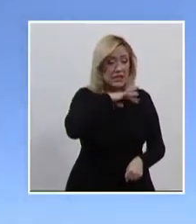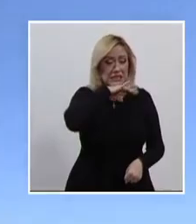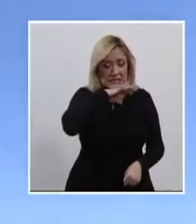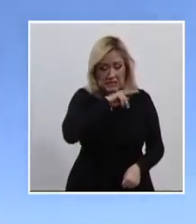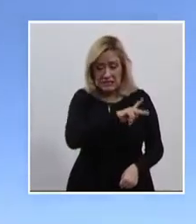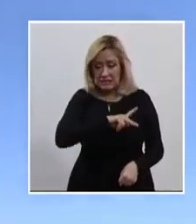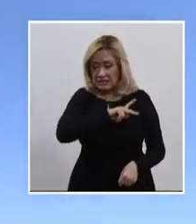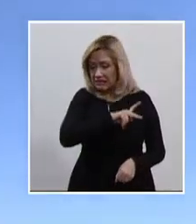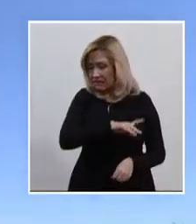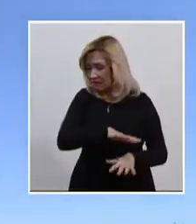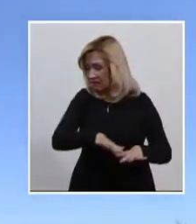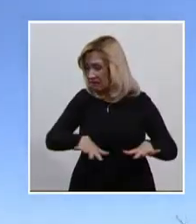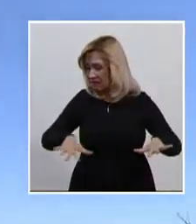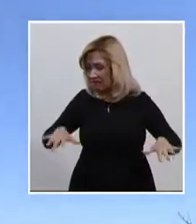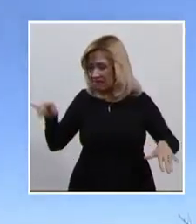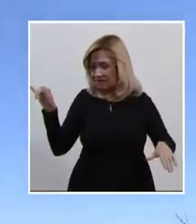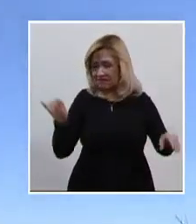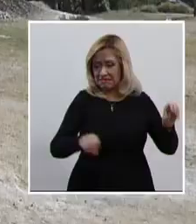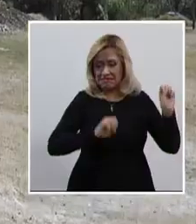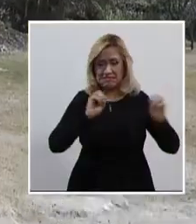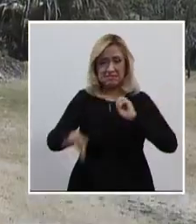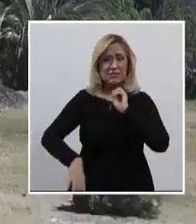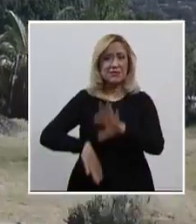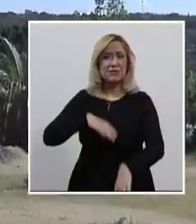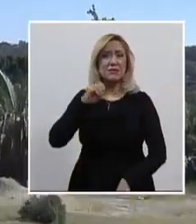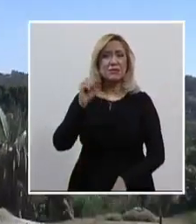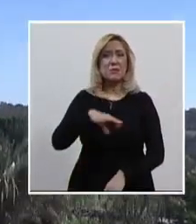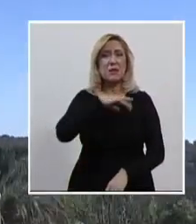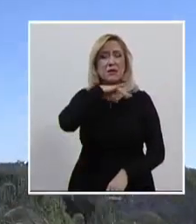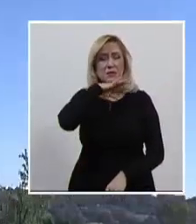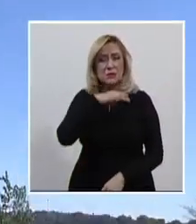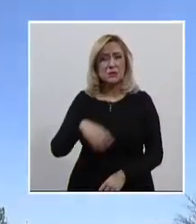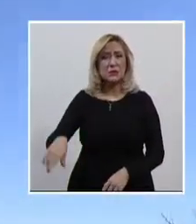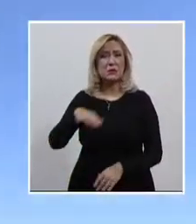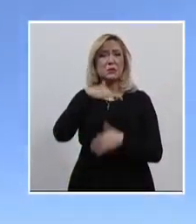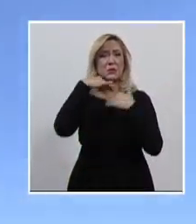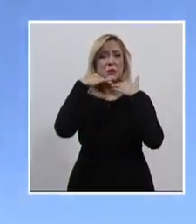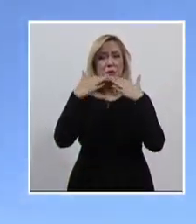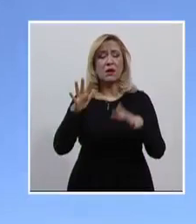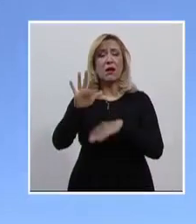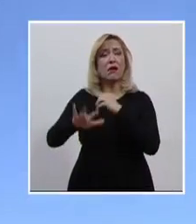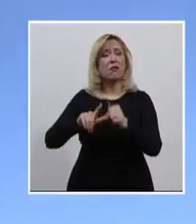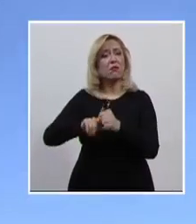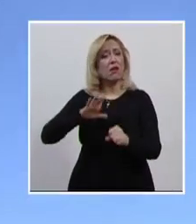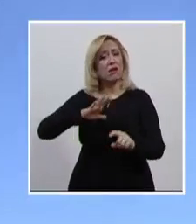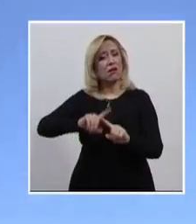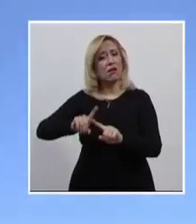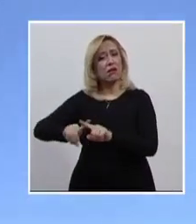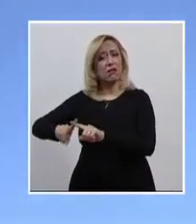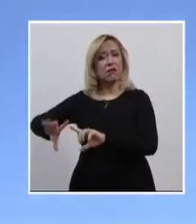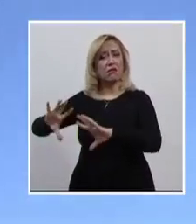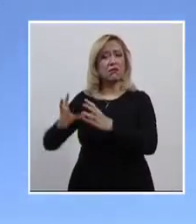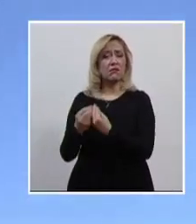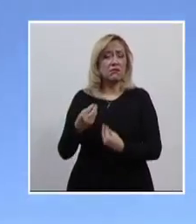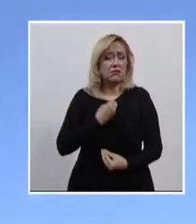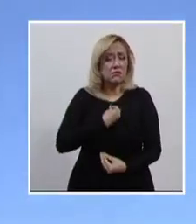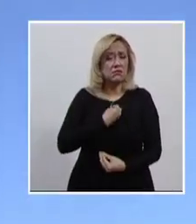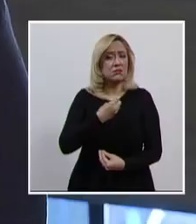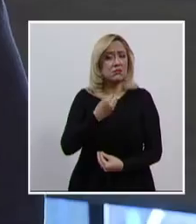malas condiciones del Parque Central de Ciudad Juárez, donde vivían Benito y otras especies animales.